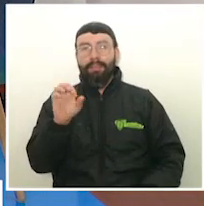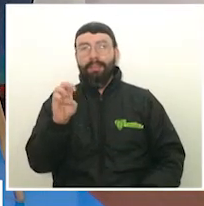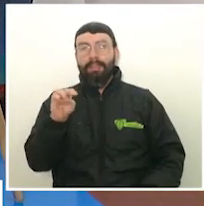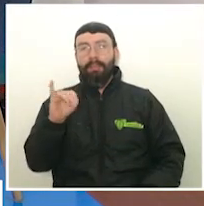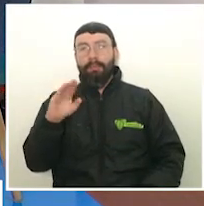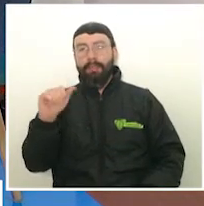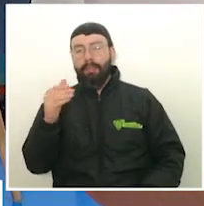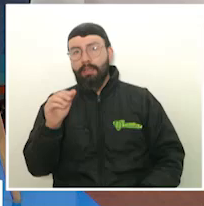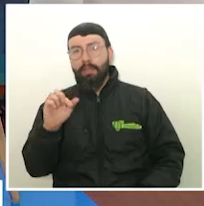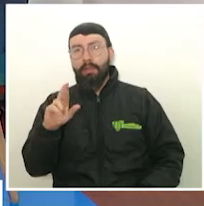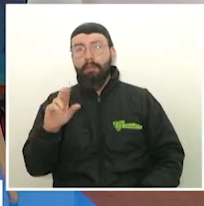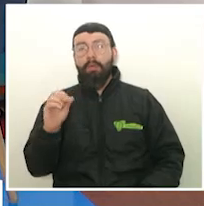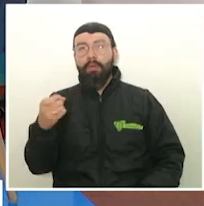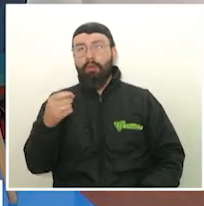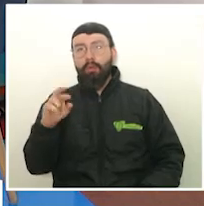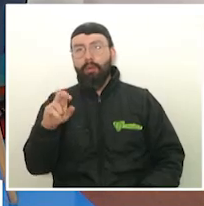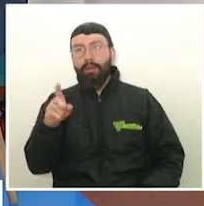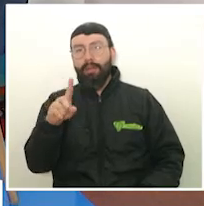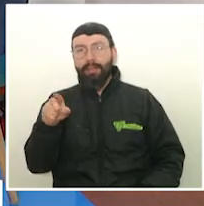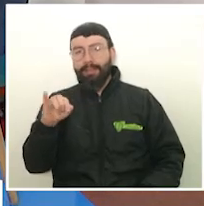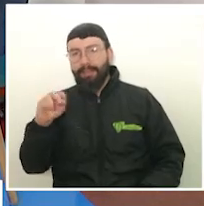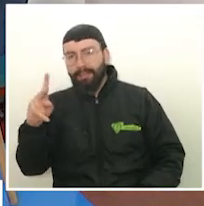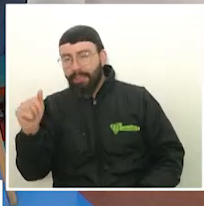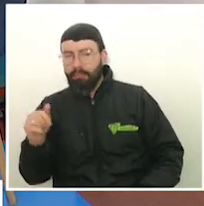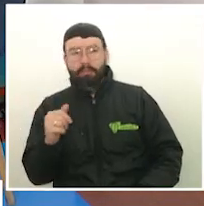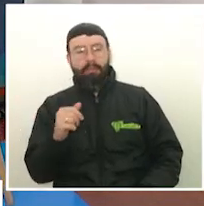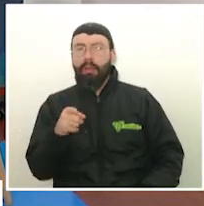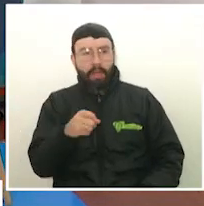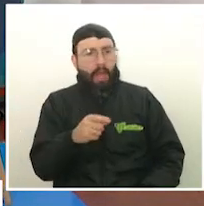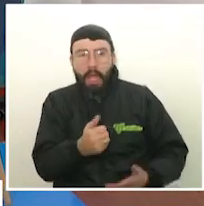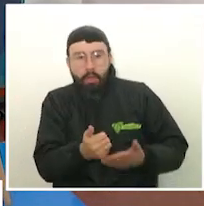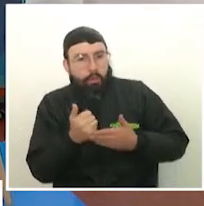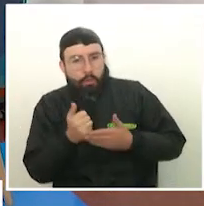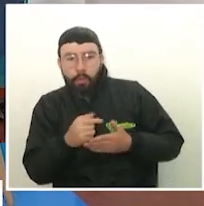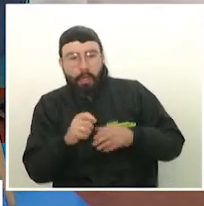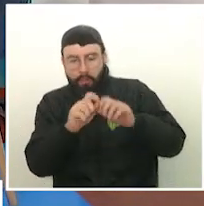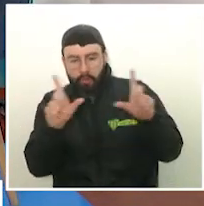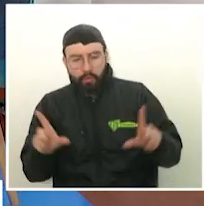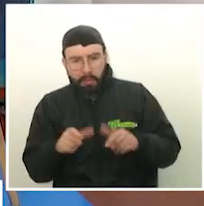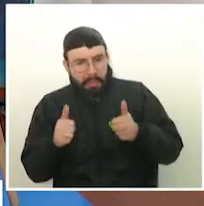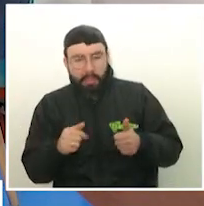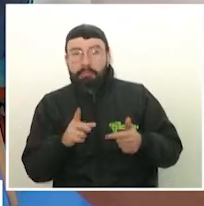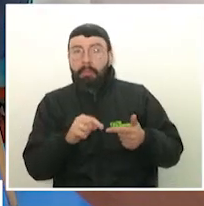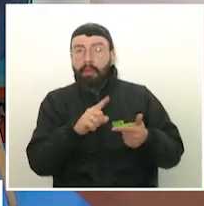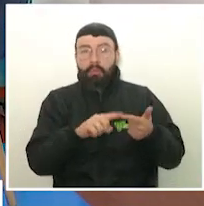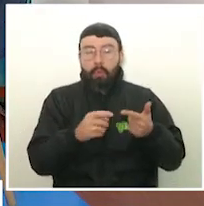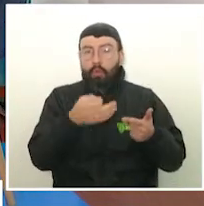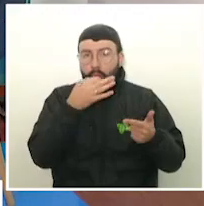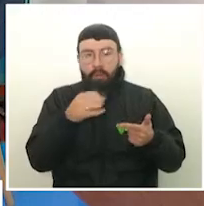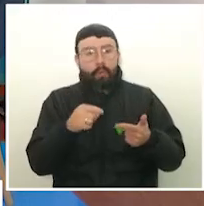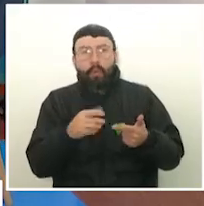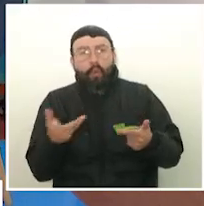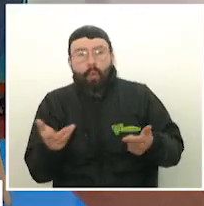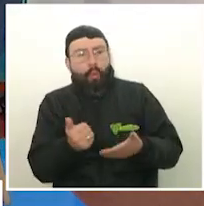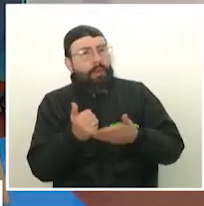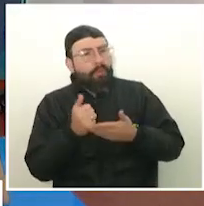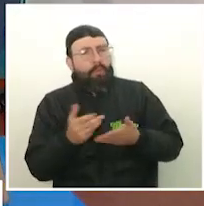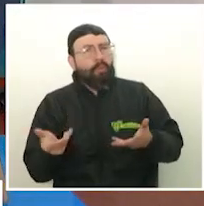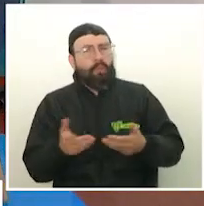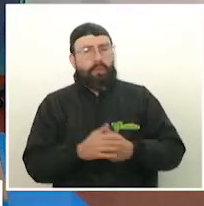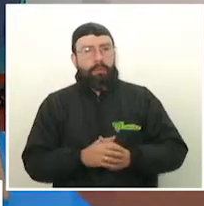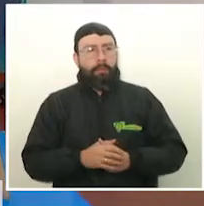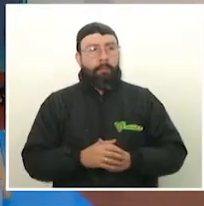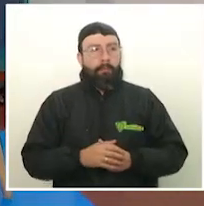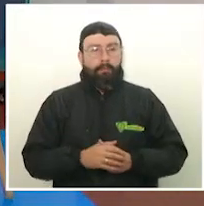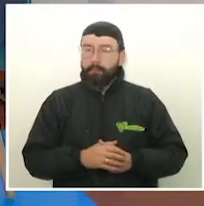qué alimentación me caería bien y qué medicamentos puedo tomar. Ok, muchísimas gracias.